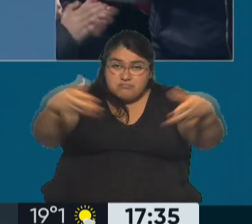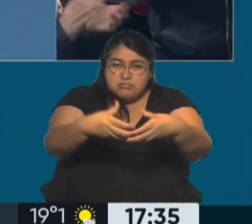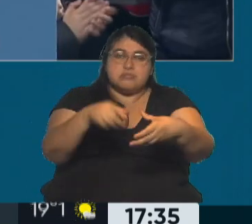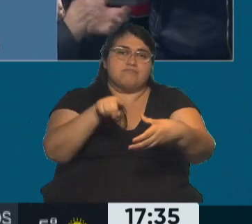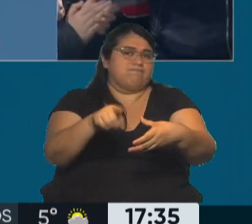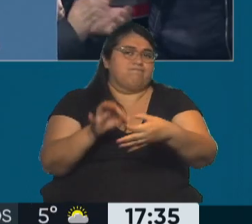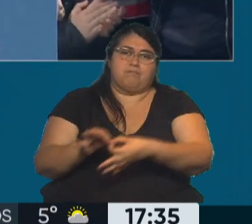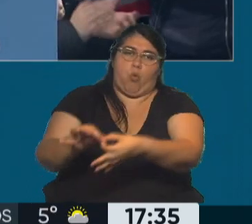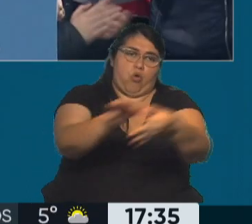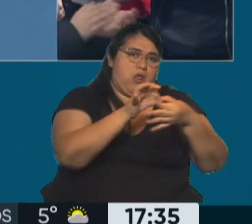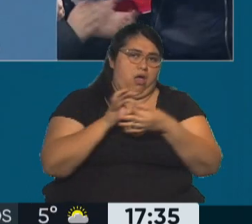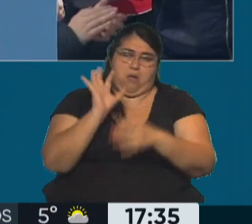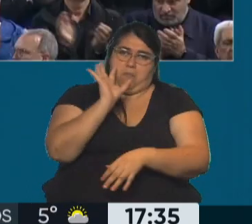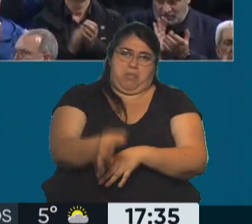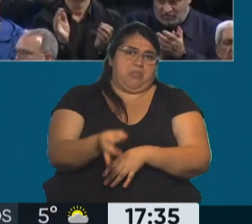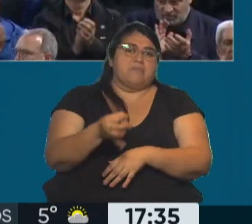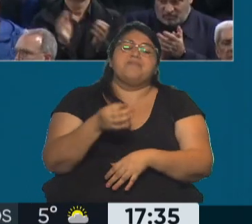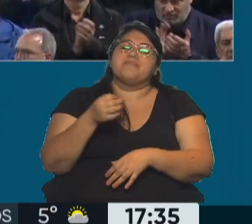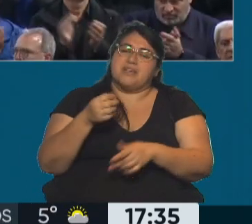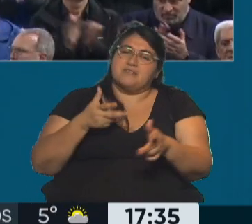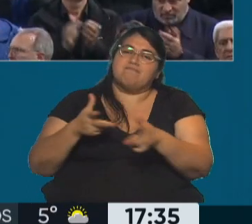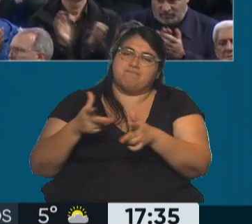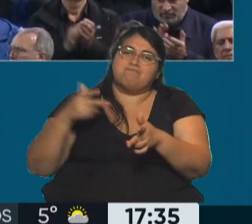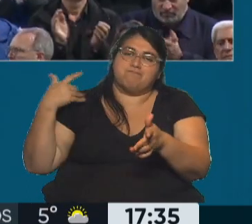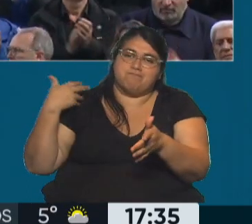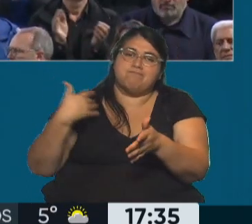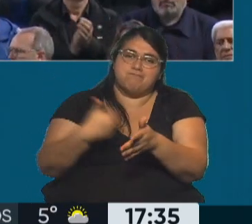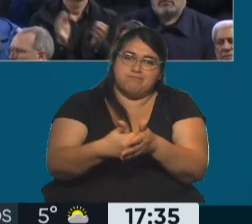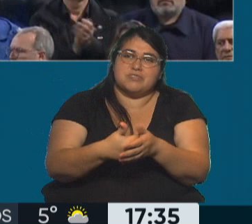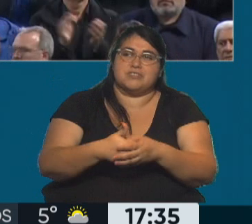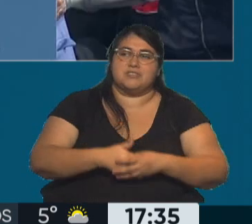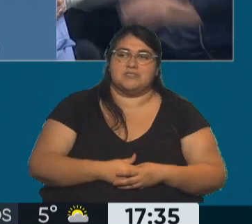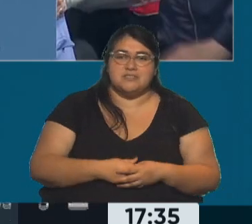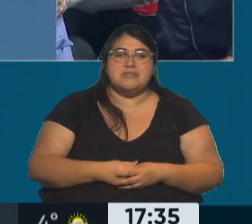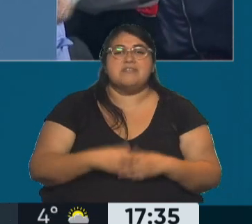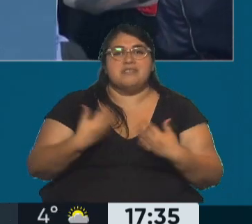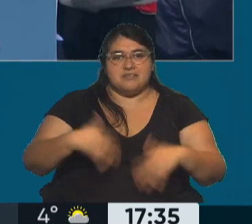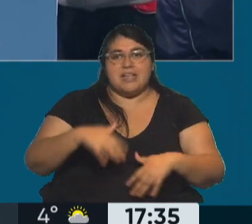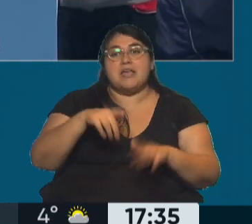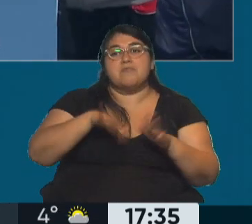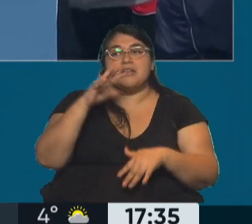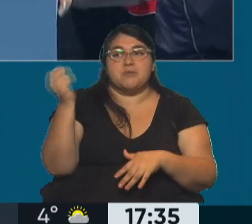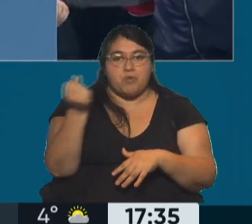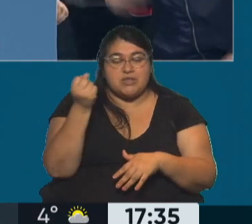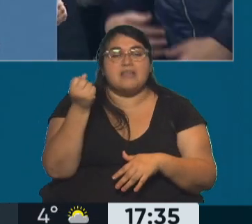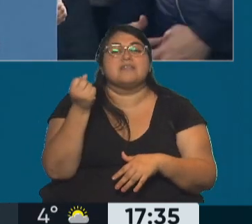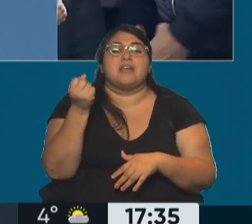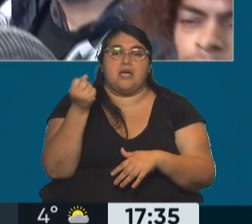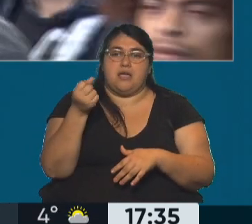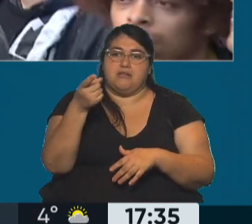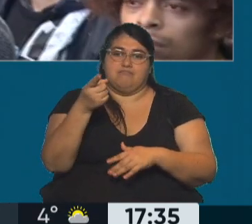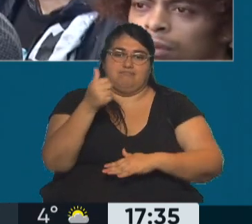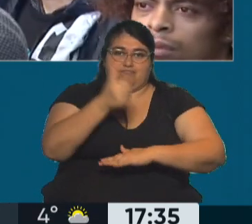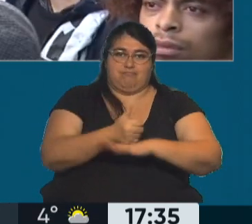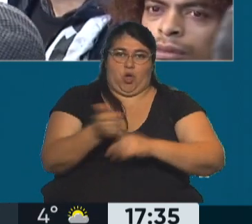de la unidad. Y por supuesto, esto es lo que se viene hablando mucho, que es ni más ni menos que la vicepresidenta como la gran conductora del